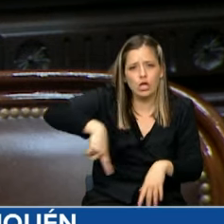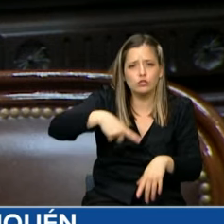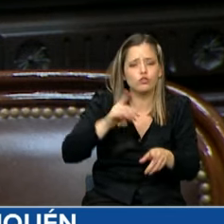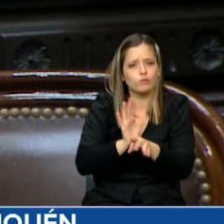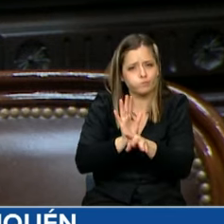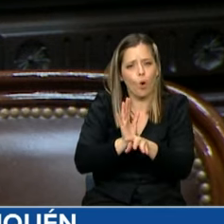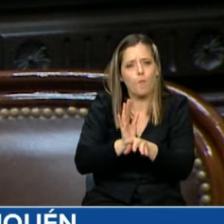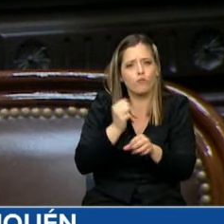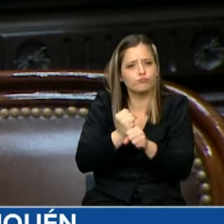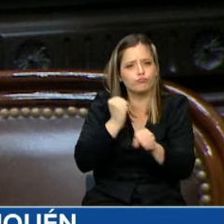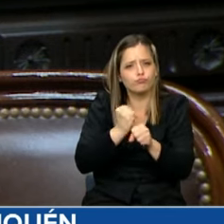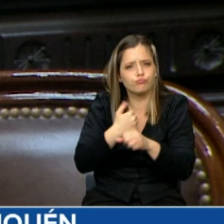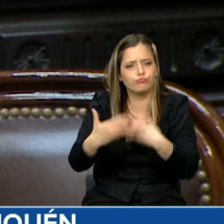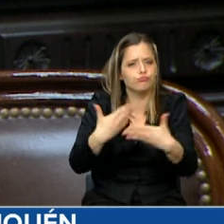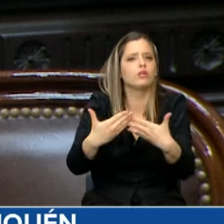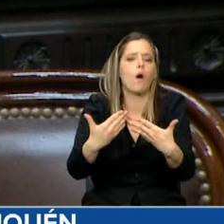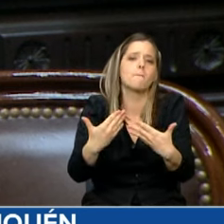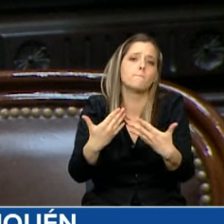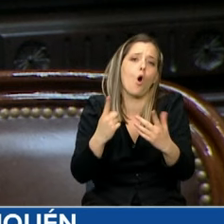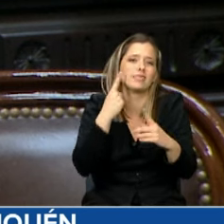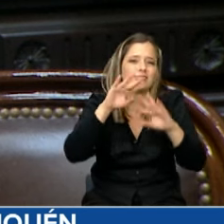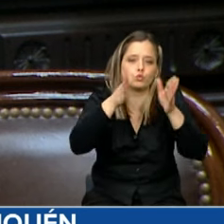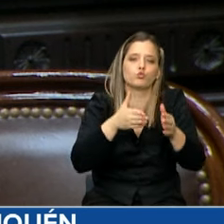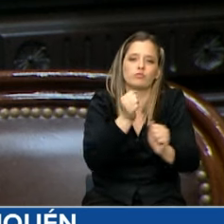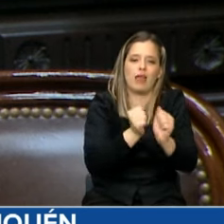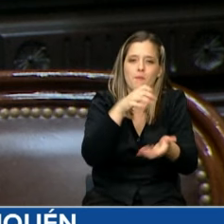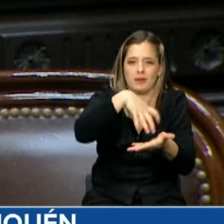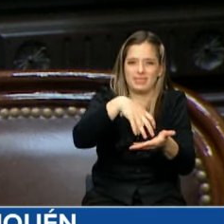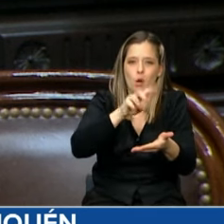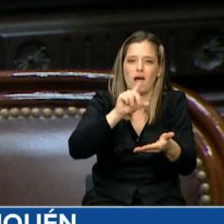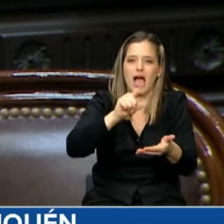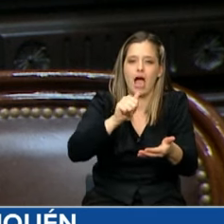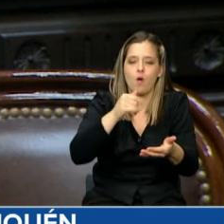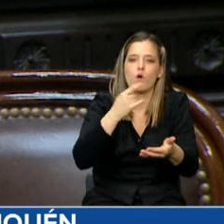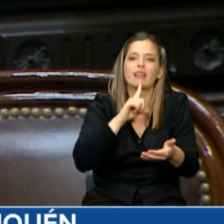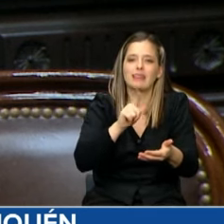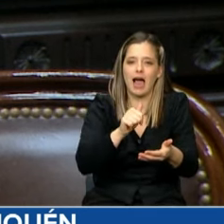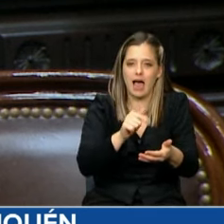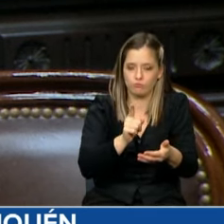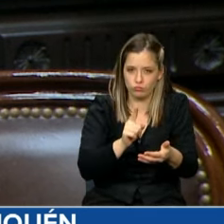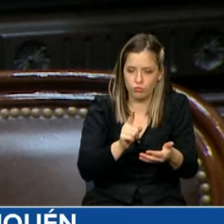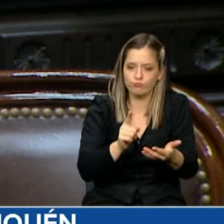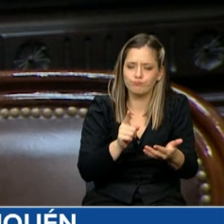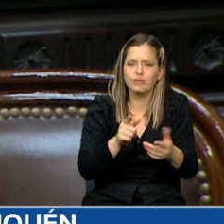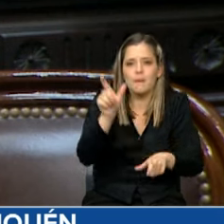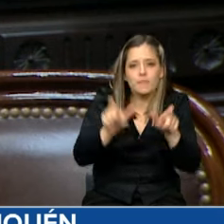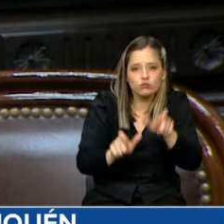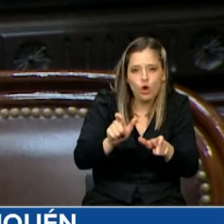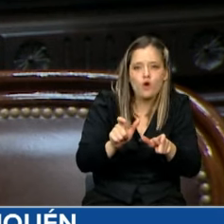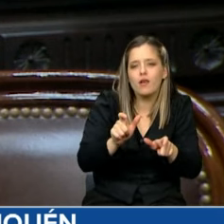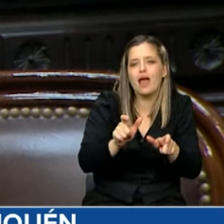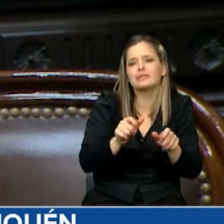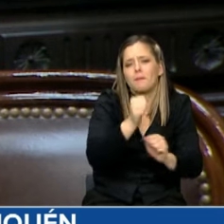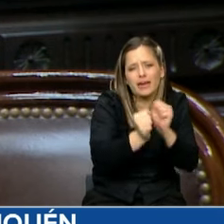favorablemente a partir de la industria que existe en vaca muerta debo rescatar el trabajo de más de 100